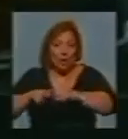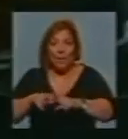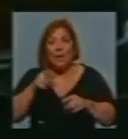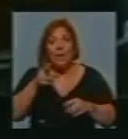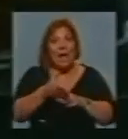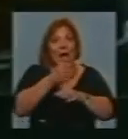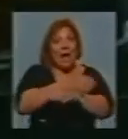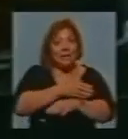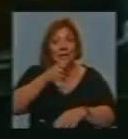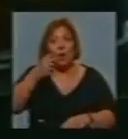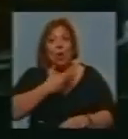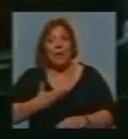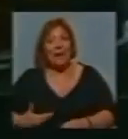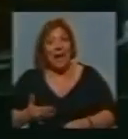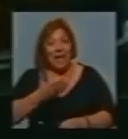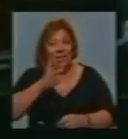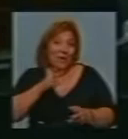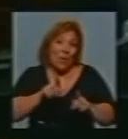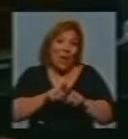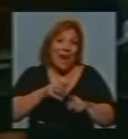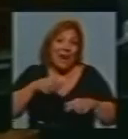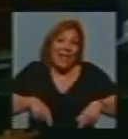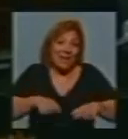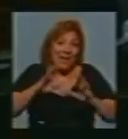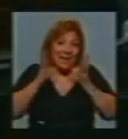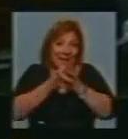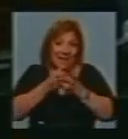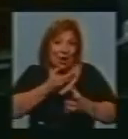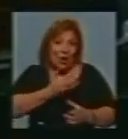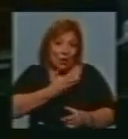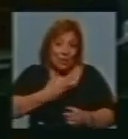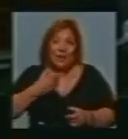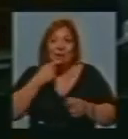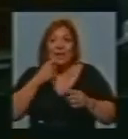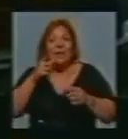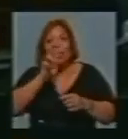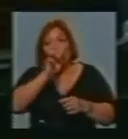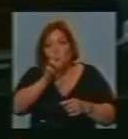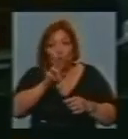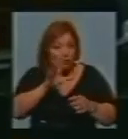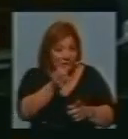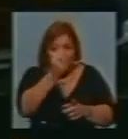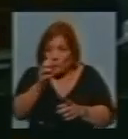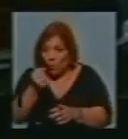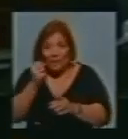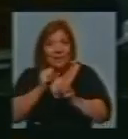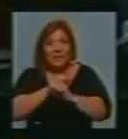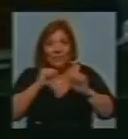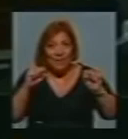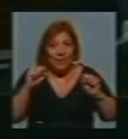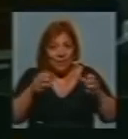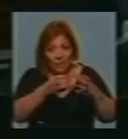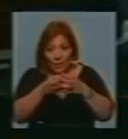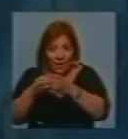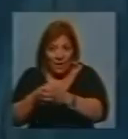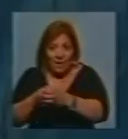el gobernador de Massachusetts, Deval Patrick, confirmó en rueda de prensa que solo se encontraron 2 artefactos explosivos en la zona de